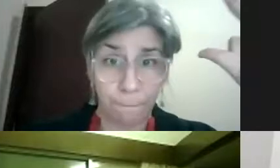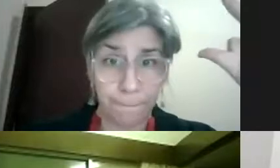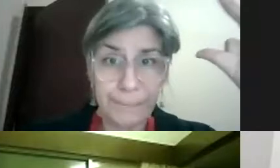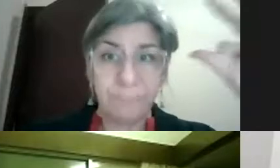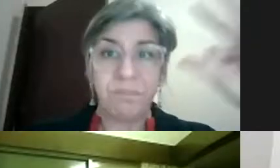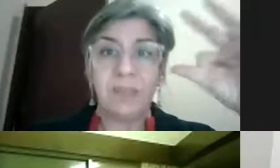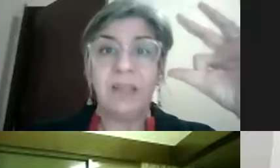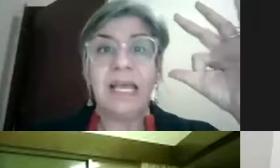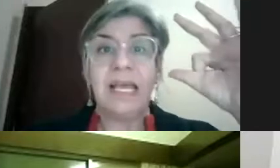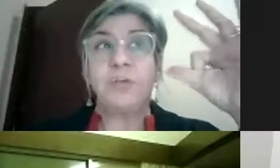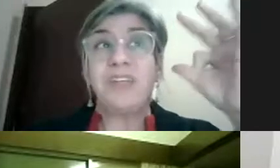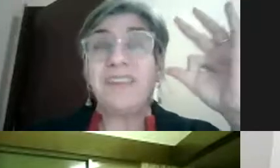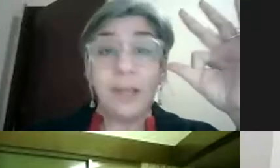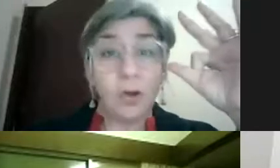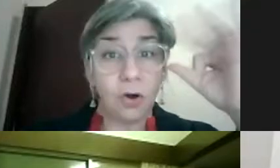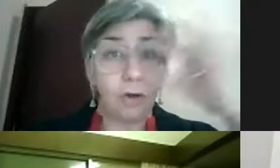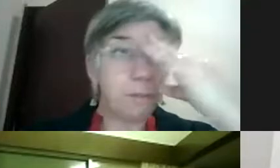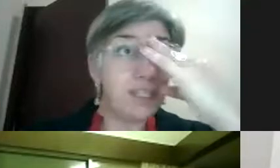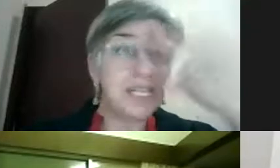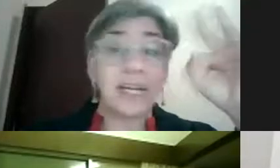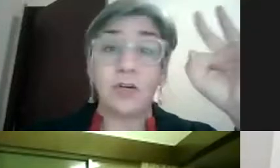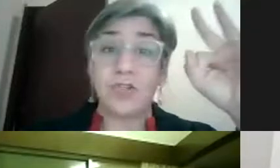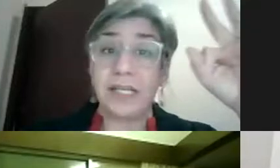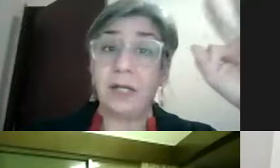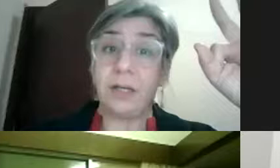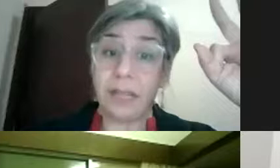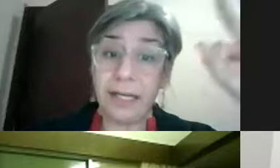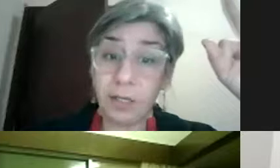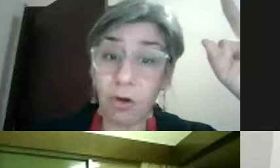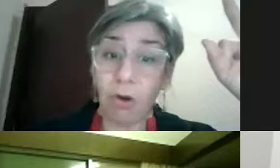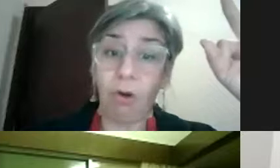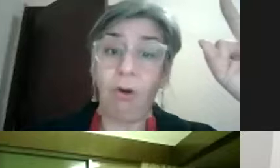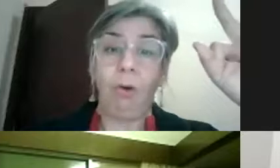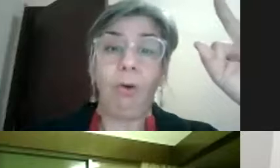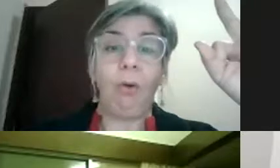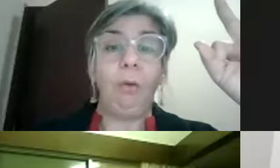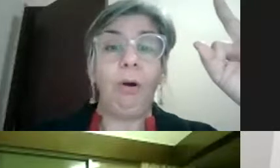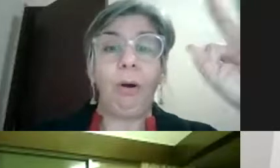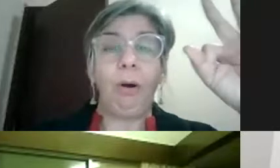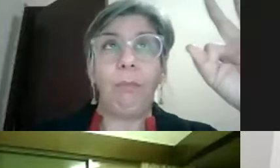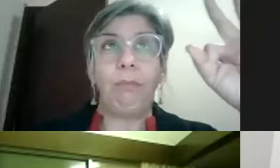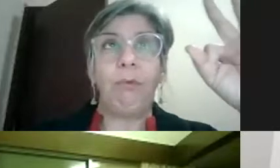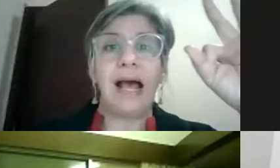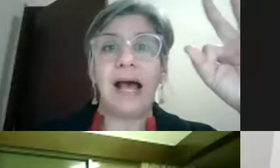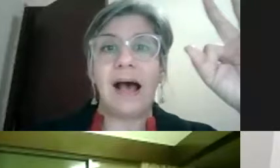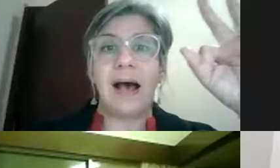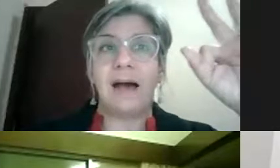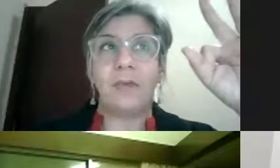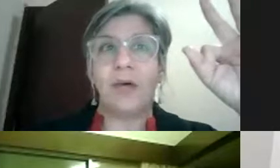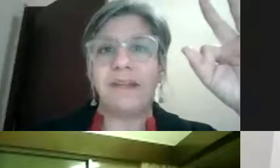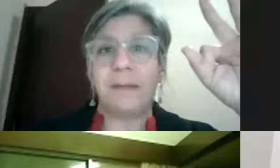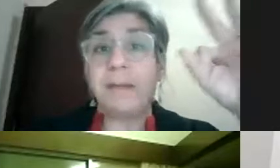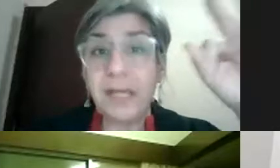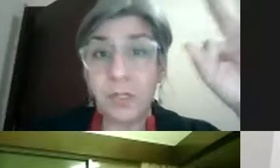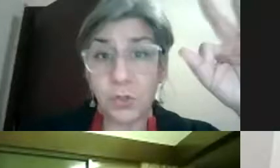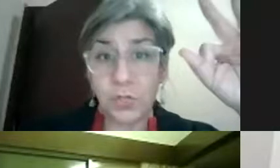genéricos. Sí. En Montevideo podés llegar a conseguir el genérico como